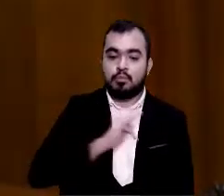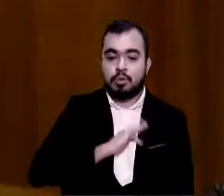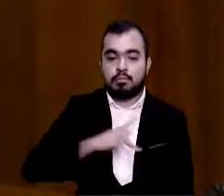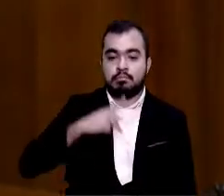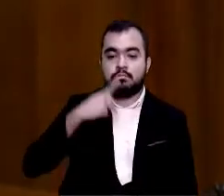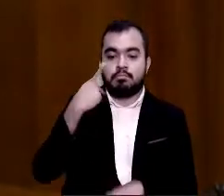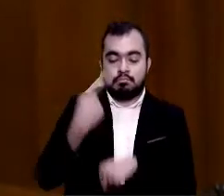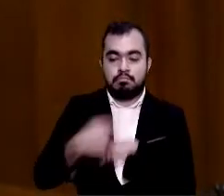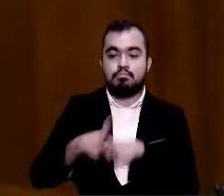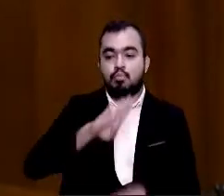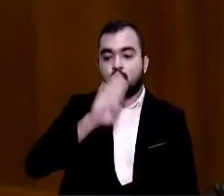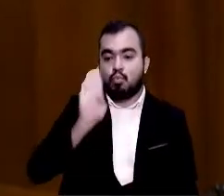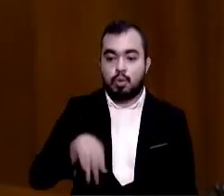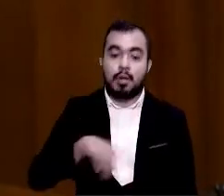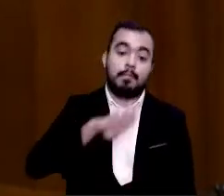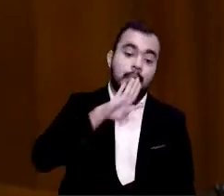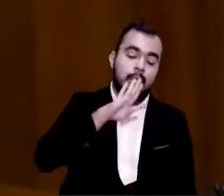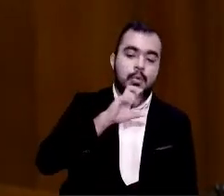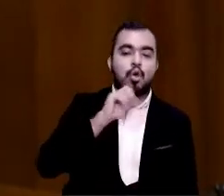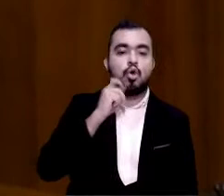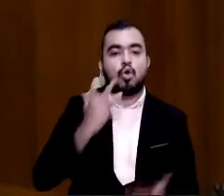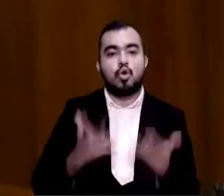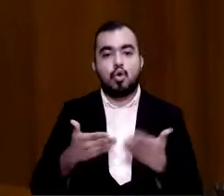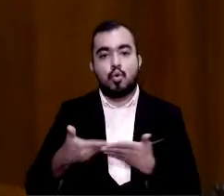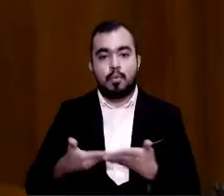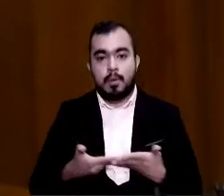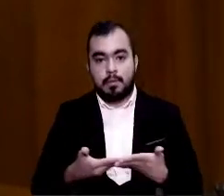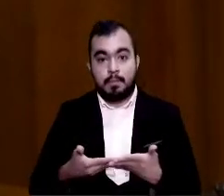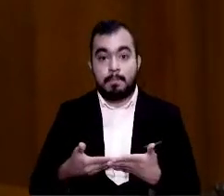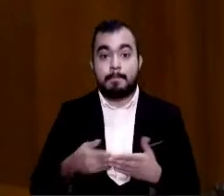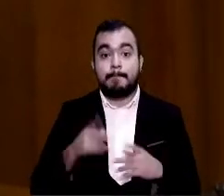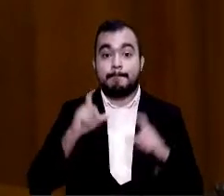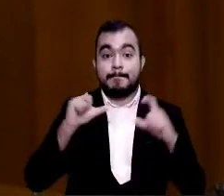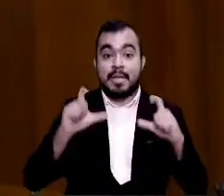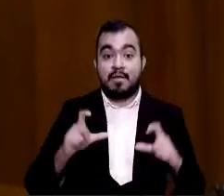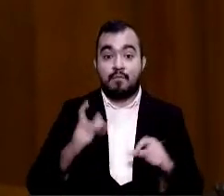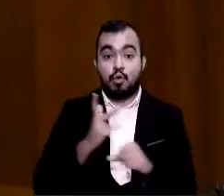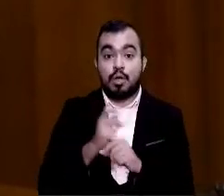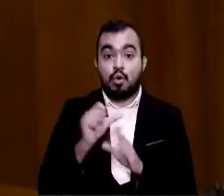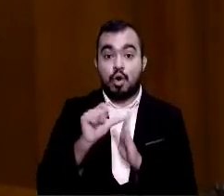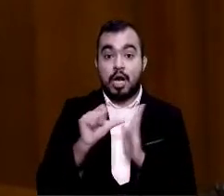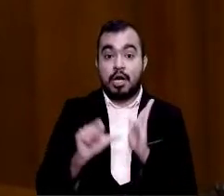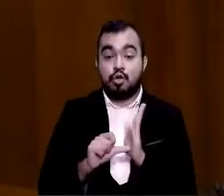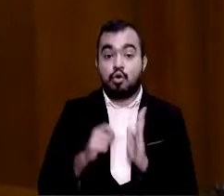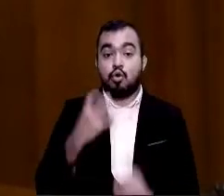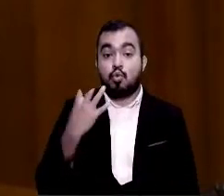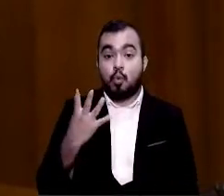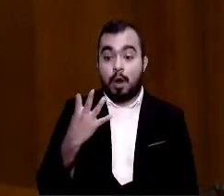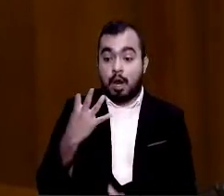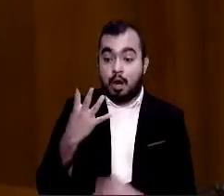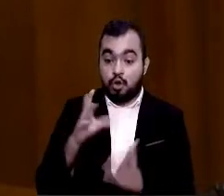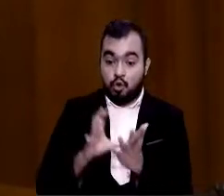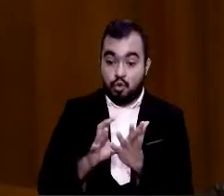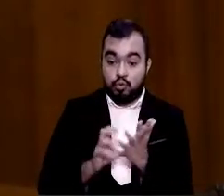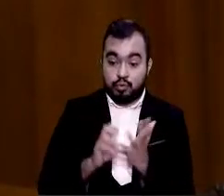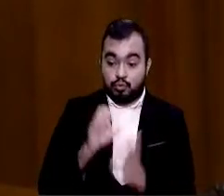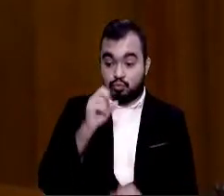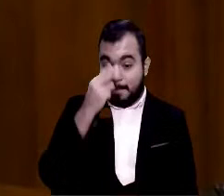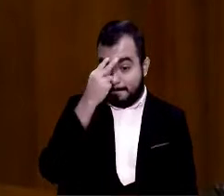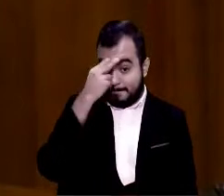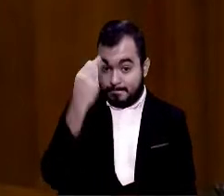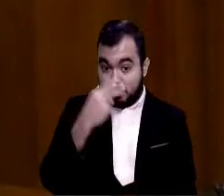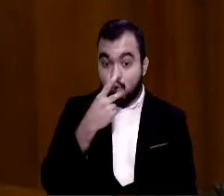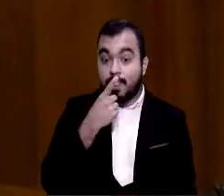la madre o del bebé. El párrafo octavo del artículo 4 de la Constitución Política de los Estados Unidos Mexicanos establece